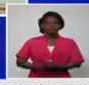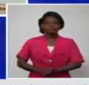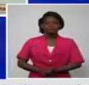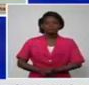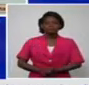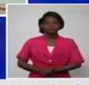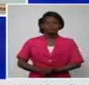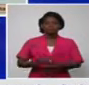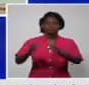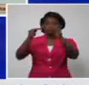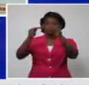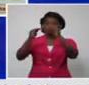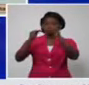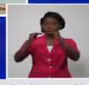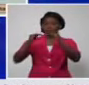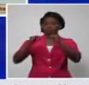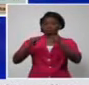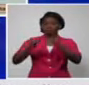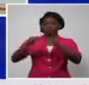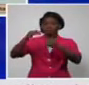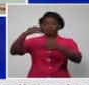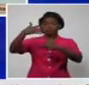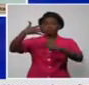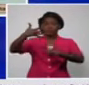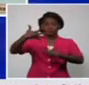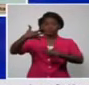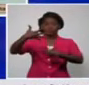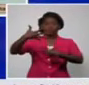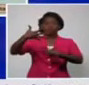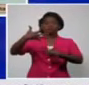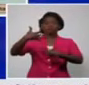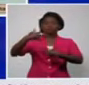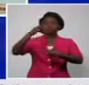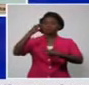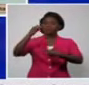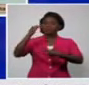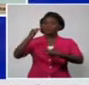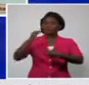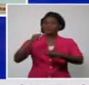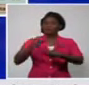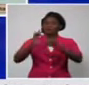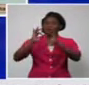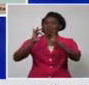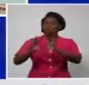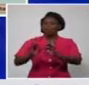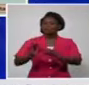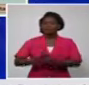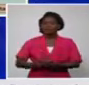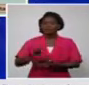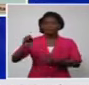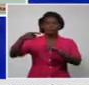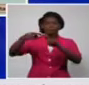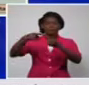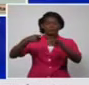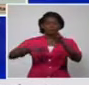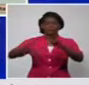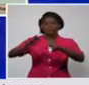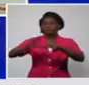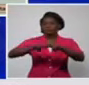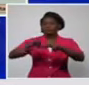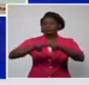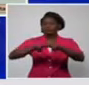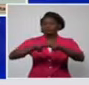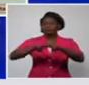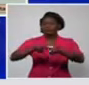primeros tasas más elevadas se mantienen en el mismo orden. La Habana con una tasa de